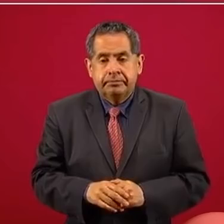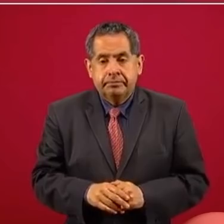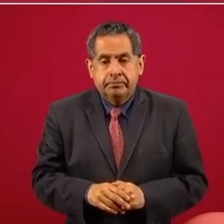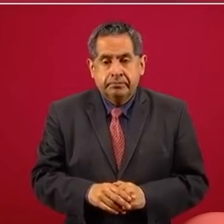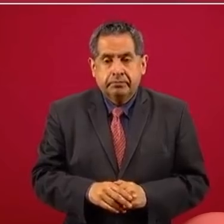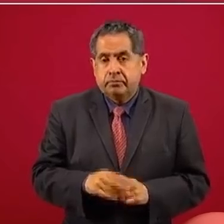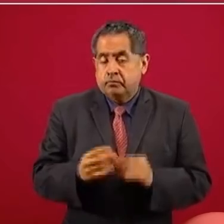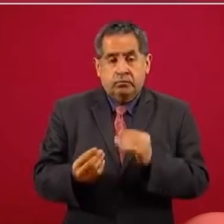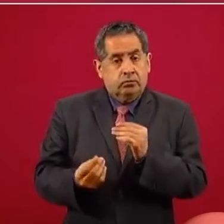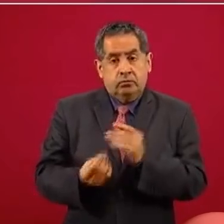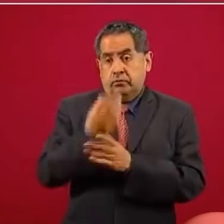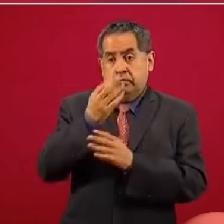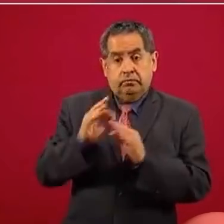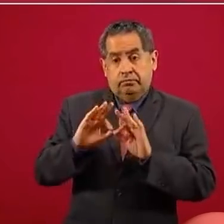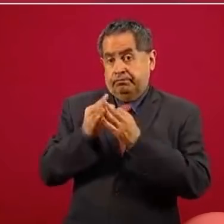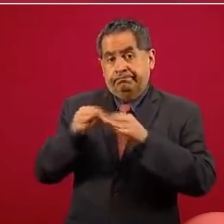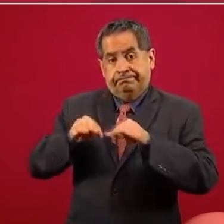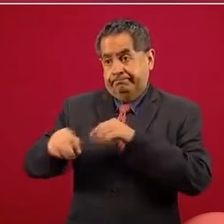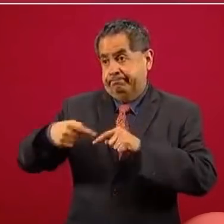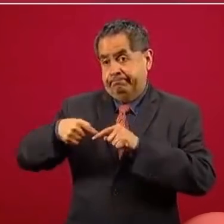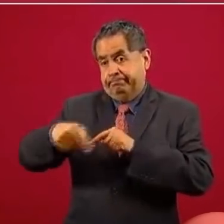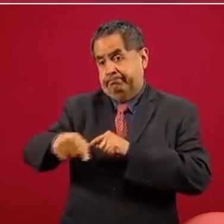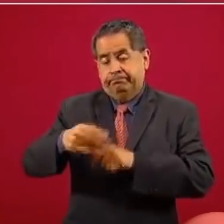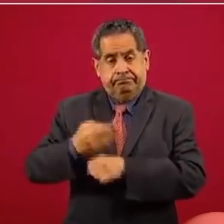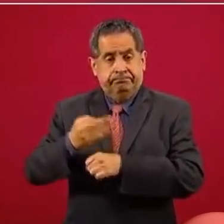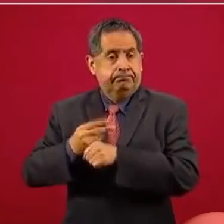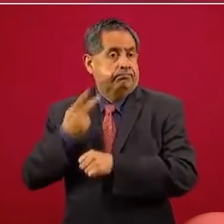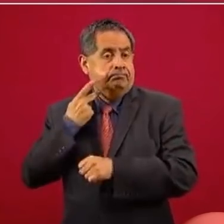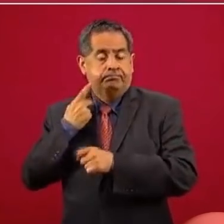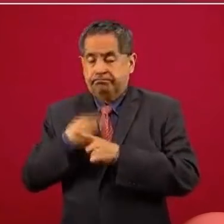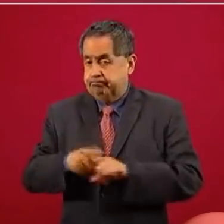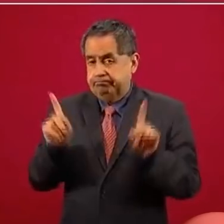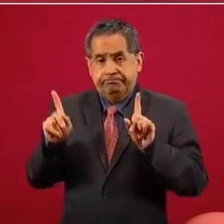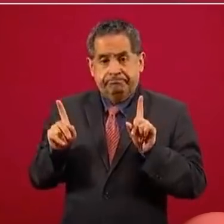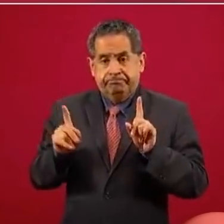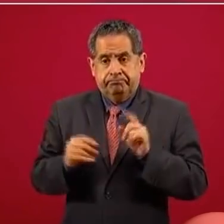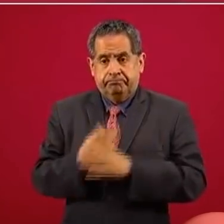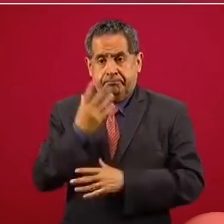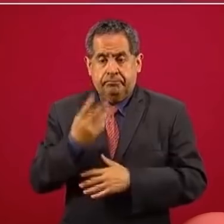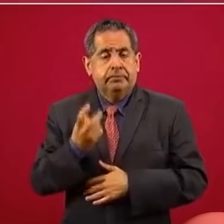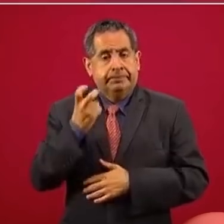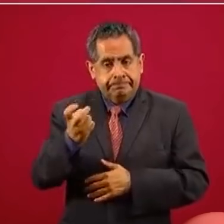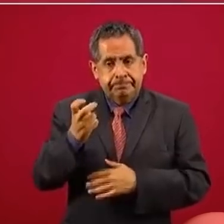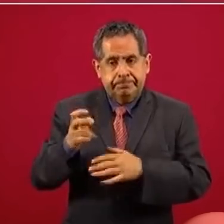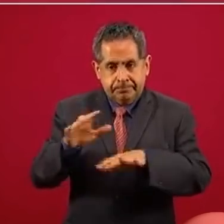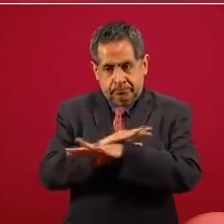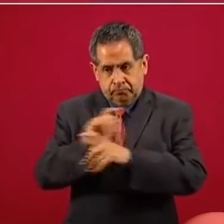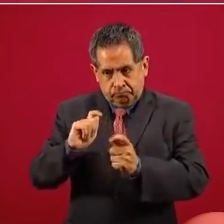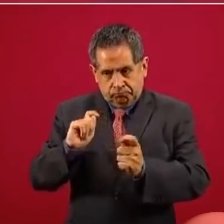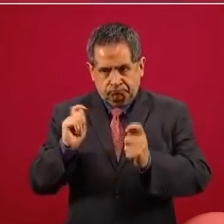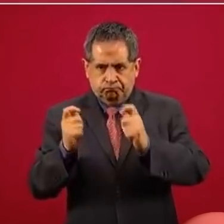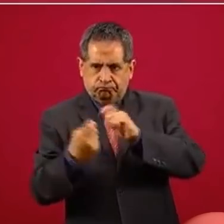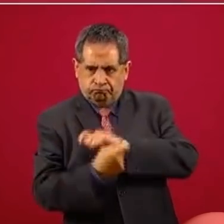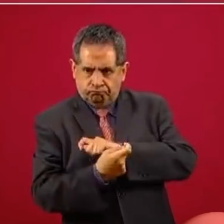a la nueva forma de hacer política. Esto es parte de la transformación.